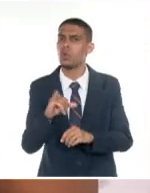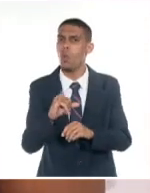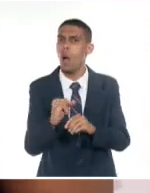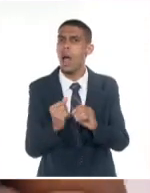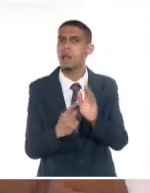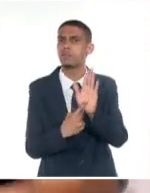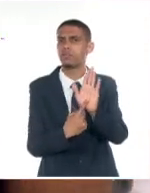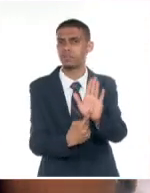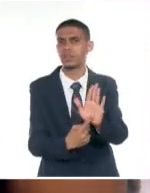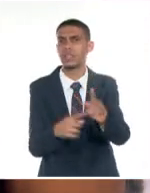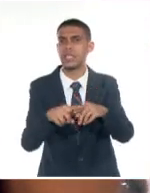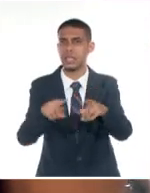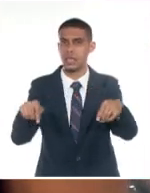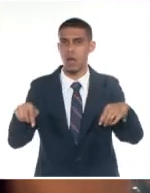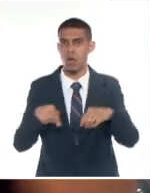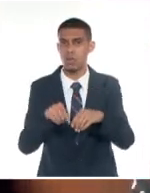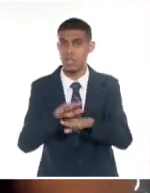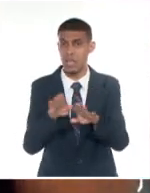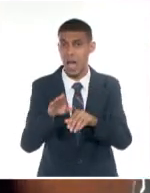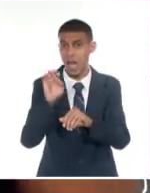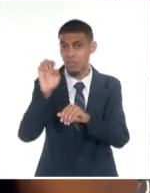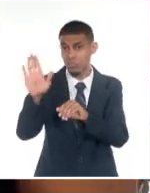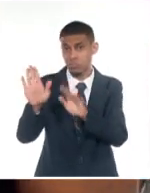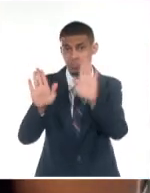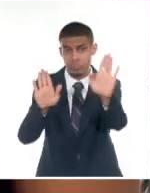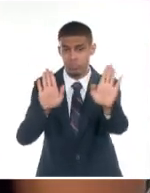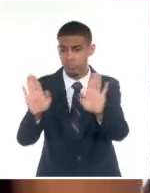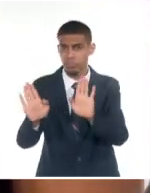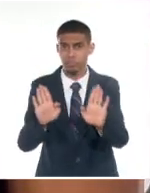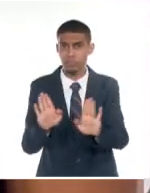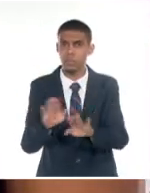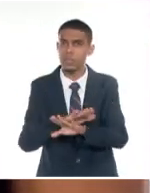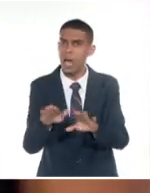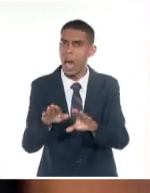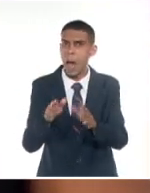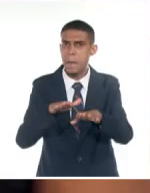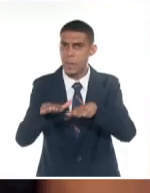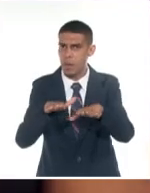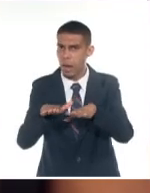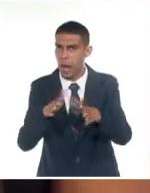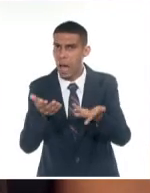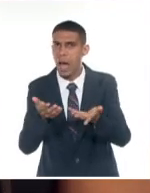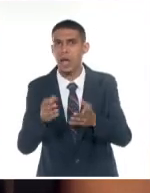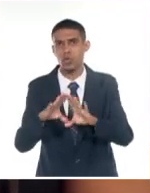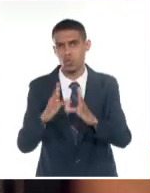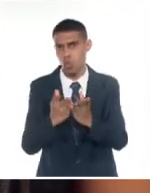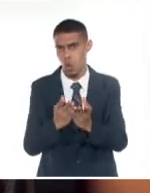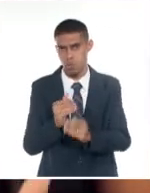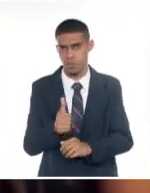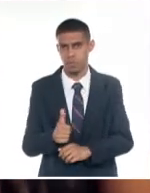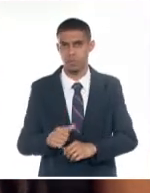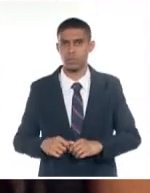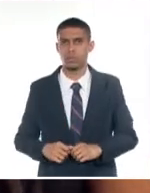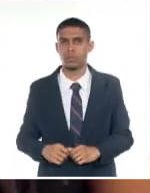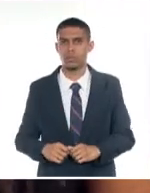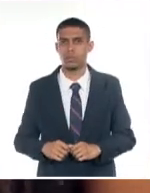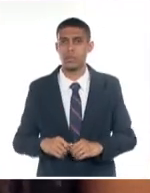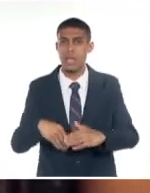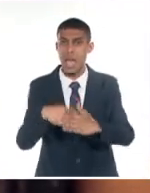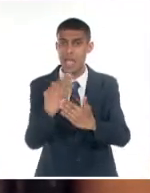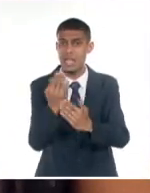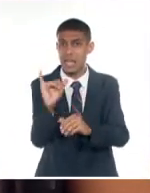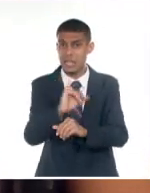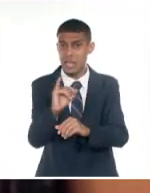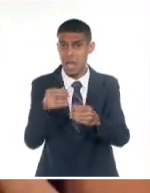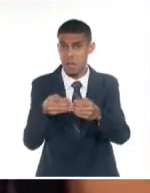salón. O sea, ya la Galería René Valdés está mapeada desde el punto de vista tridimensional para que el día de inauguración se